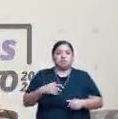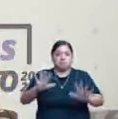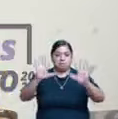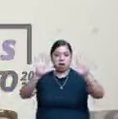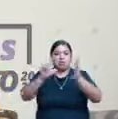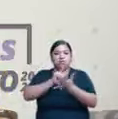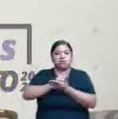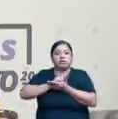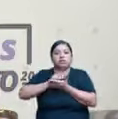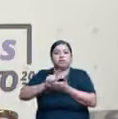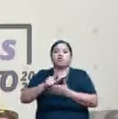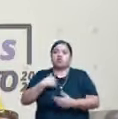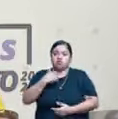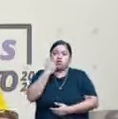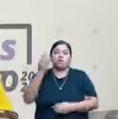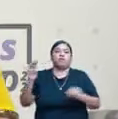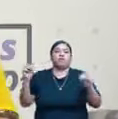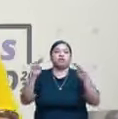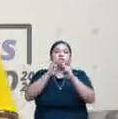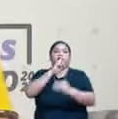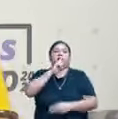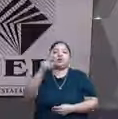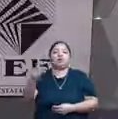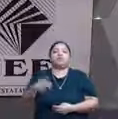y sé que merecemos un Mixquiahuala mejor.